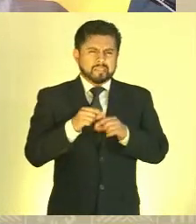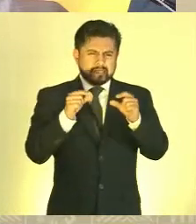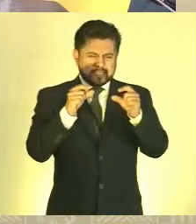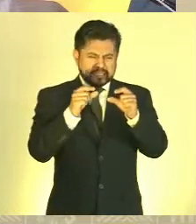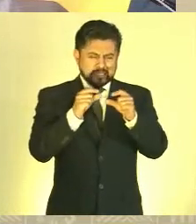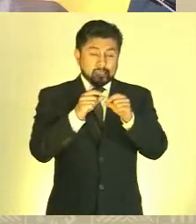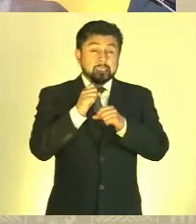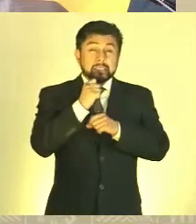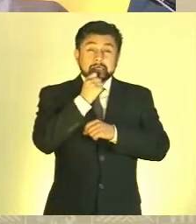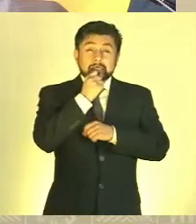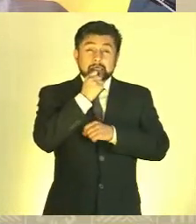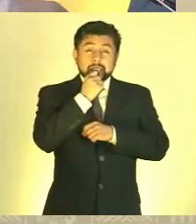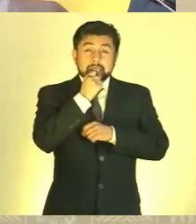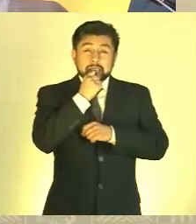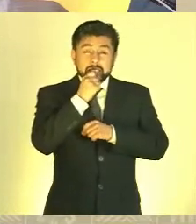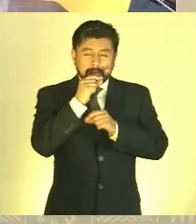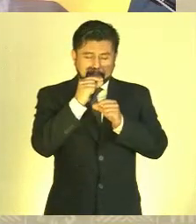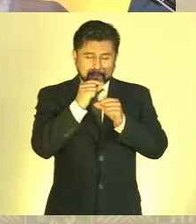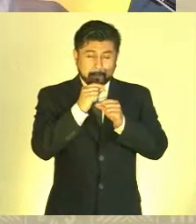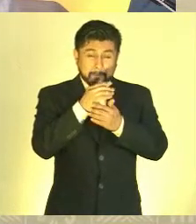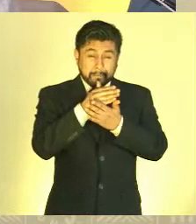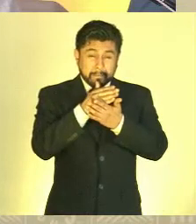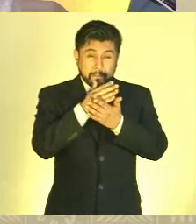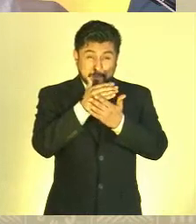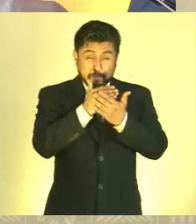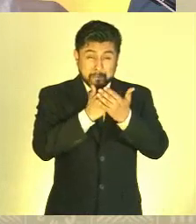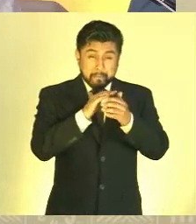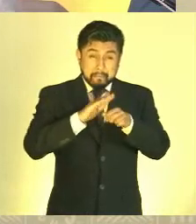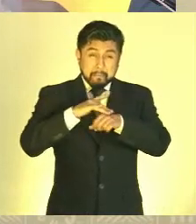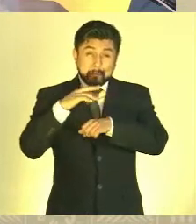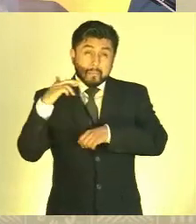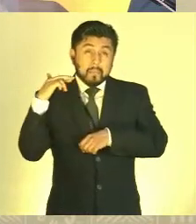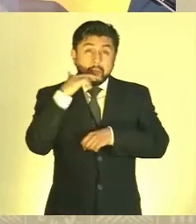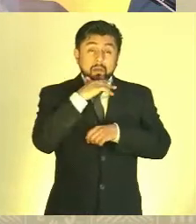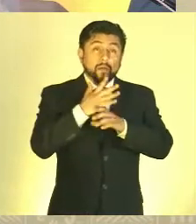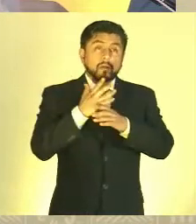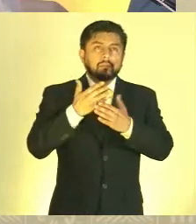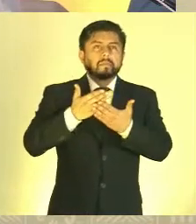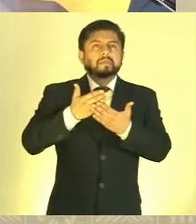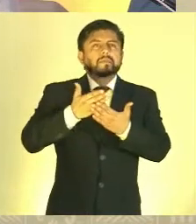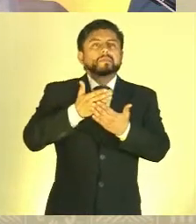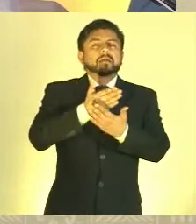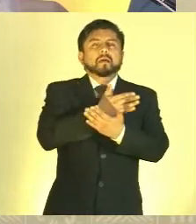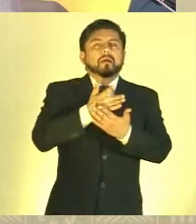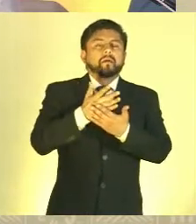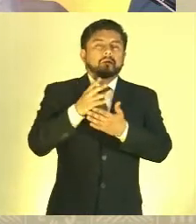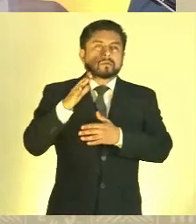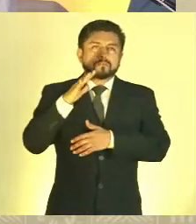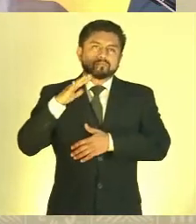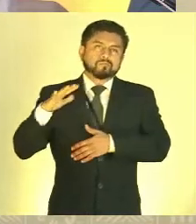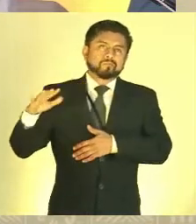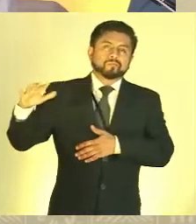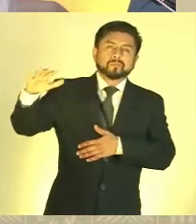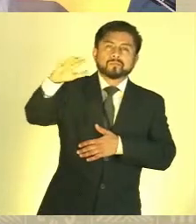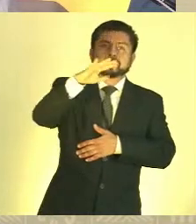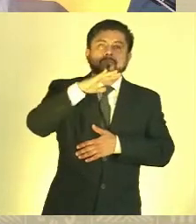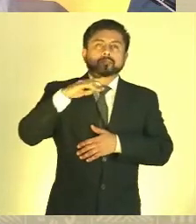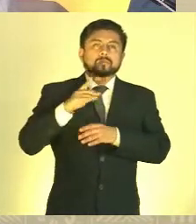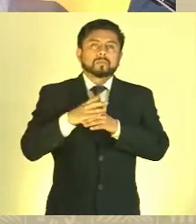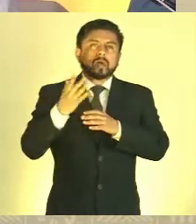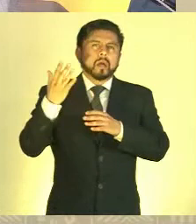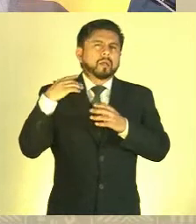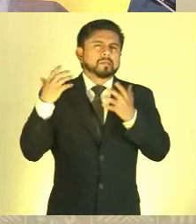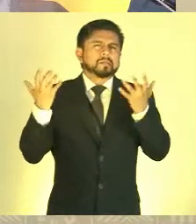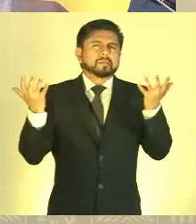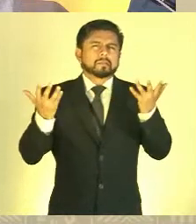de segundo antes de la creación del universo y su expansión, donde además se está